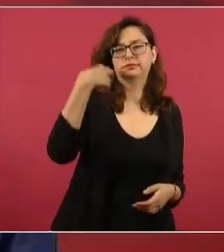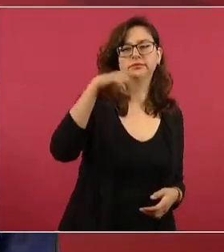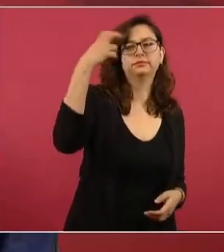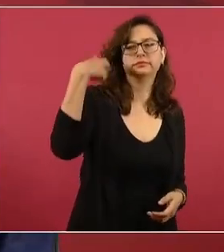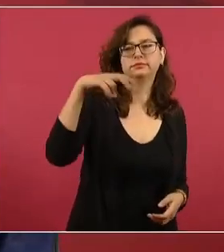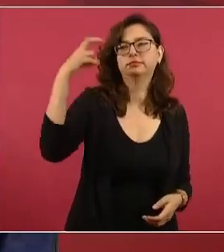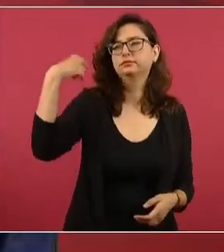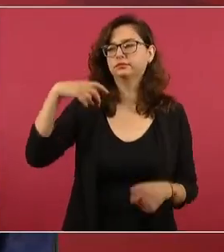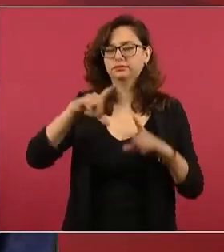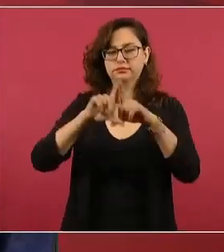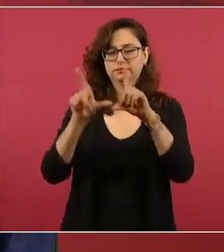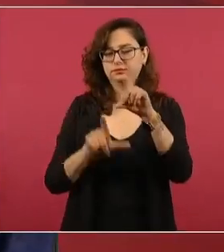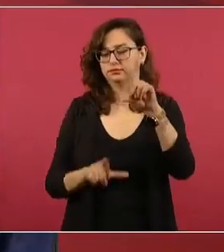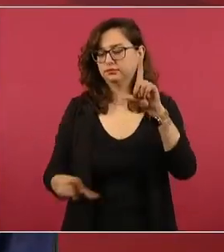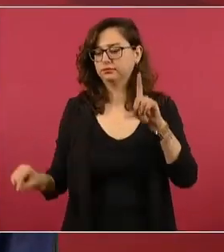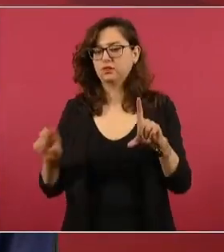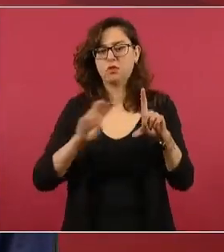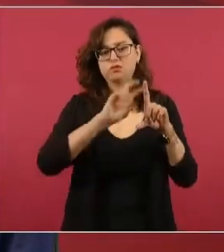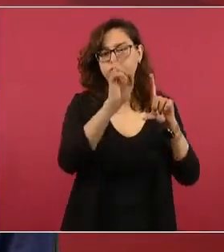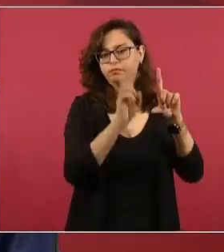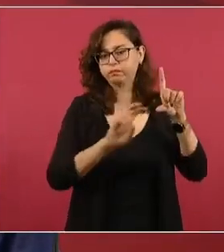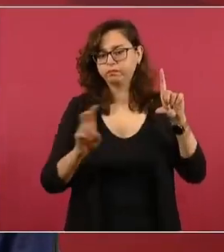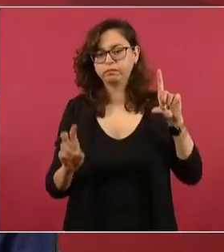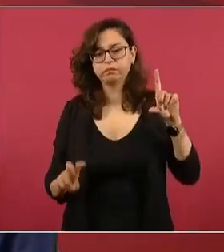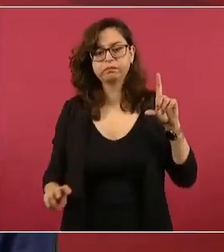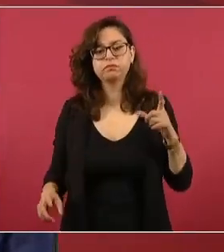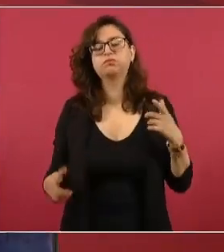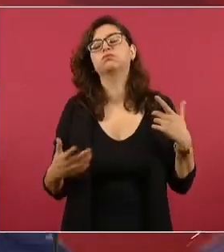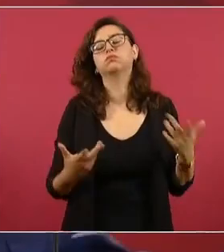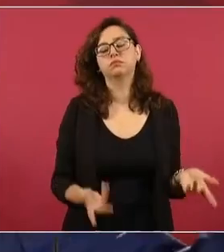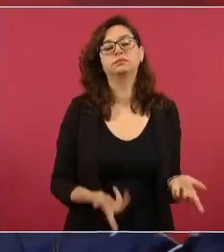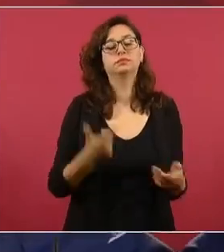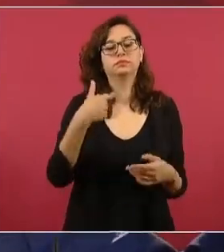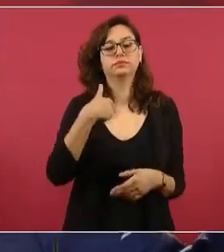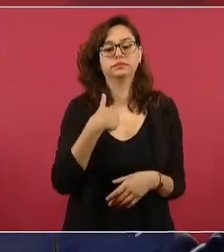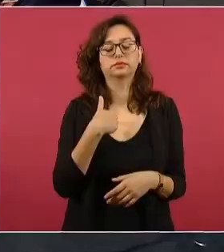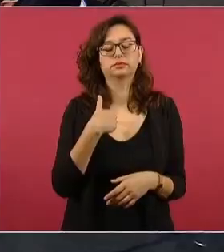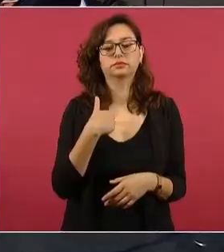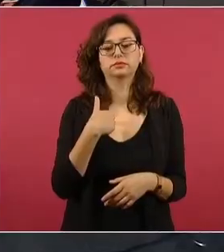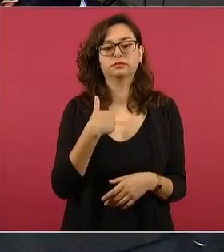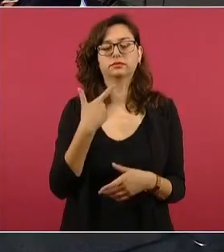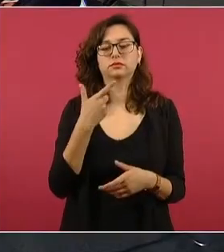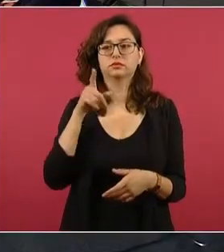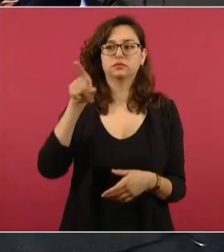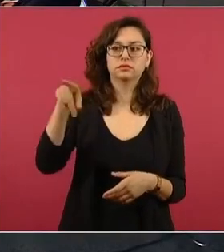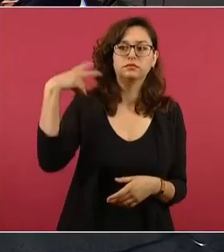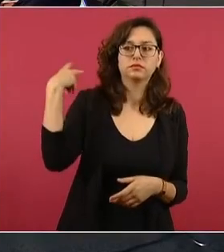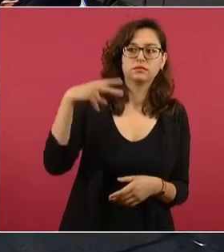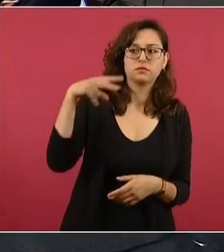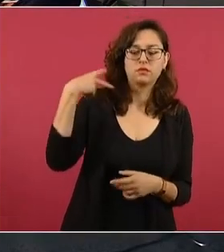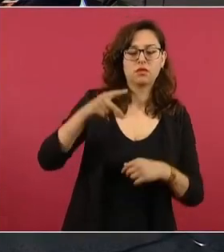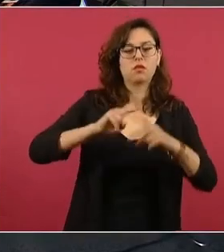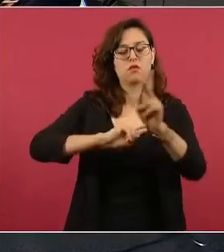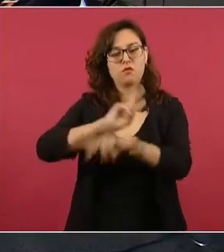siempre, que estuve en Veracruz